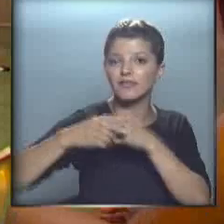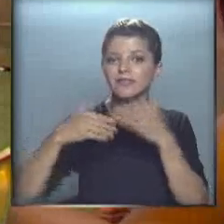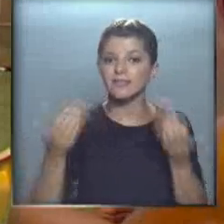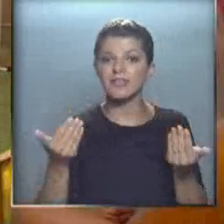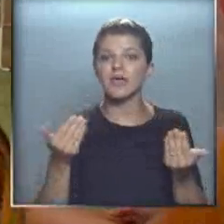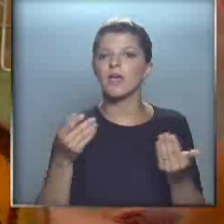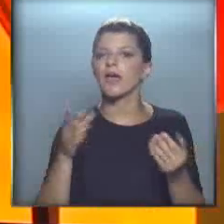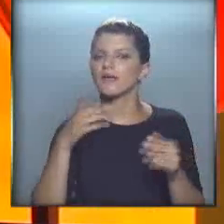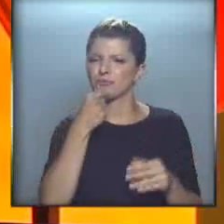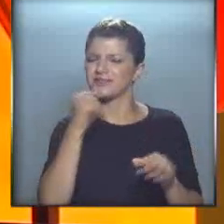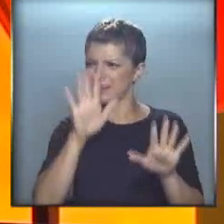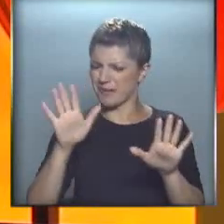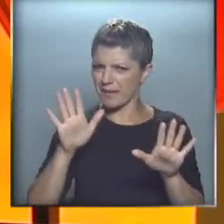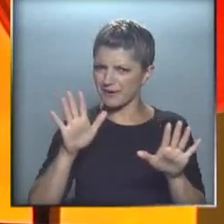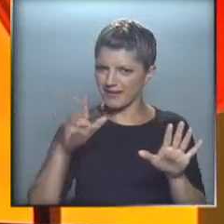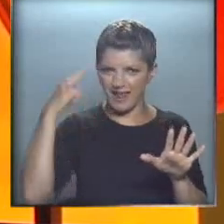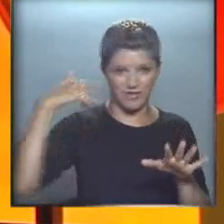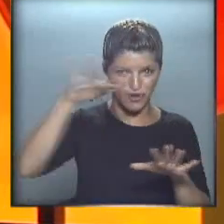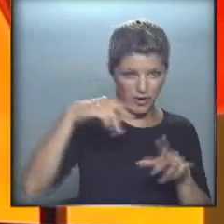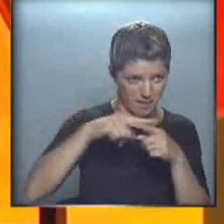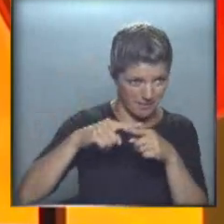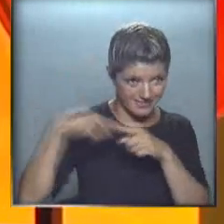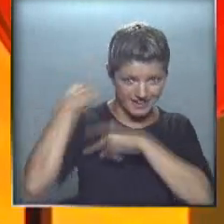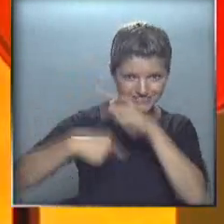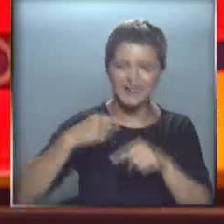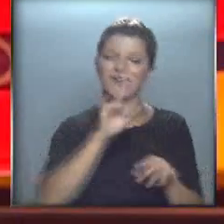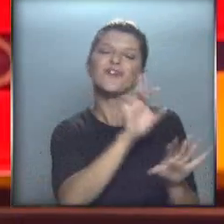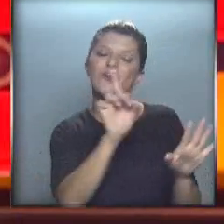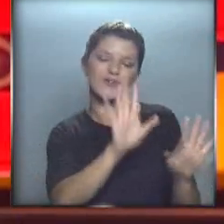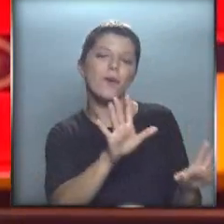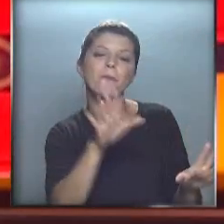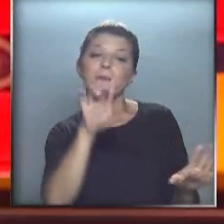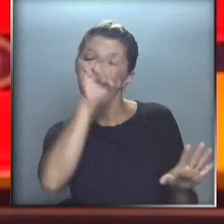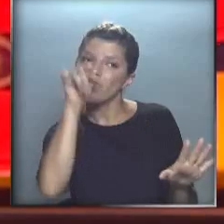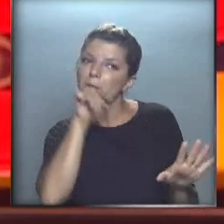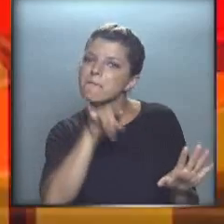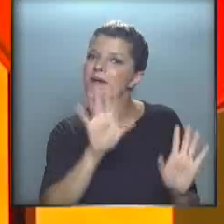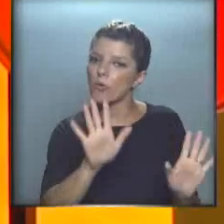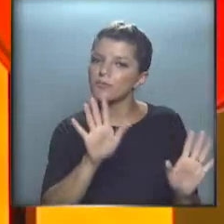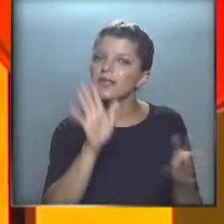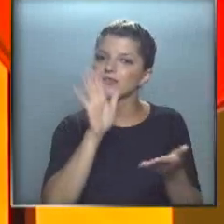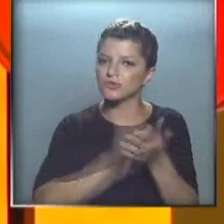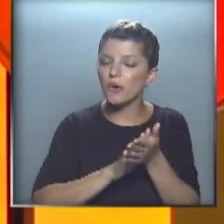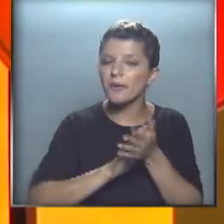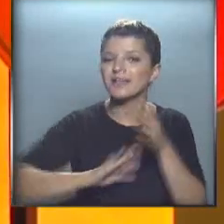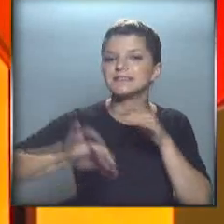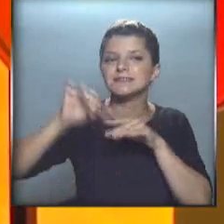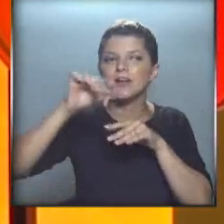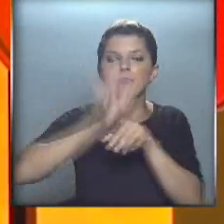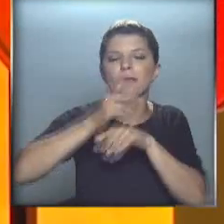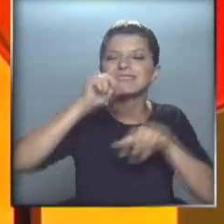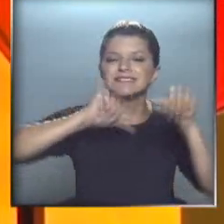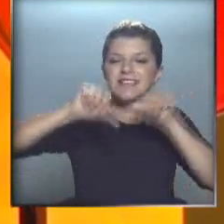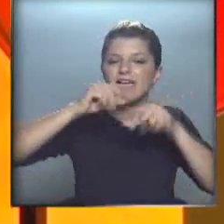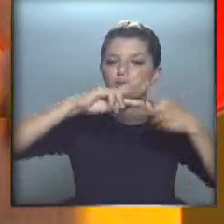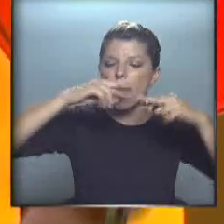genéticamente? ¿Sería? Yo creo que estoy convencido que no. Pero es una pregunta, una pregunta de la ciencia que no tiene respuesta. Ni el genoma humano,